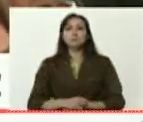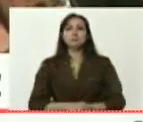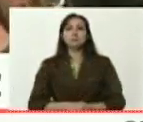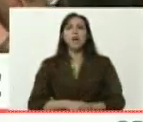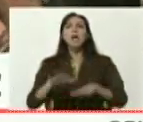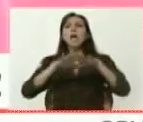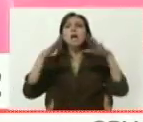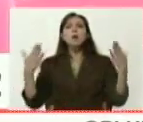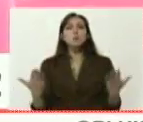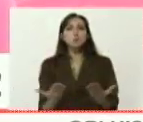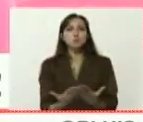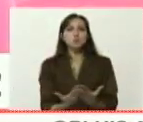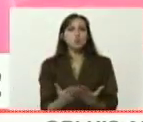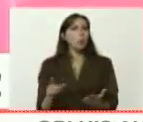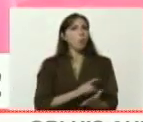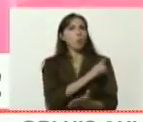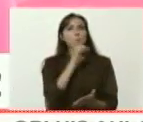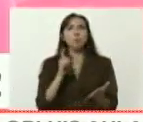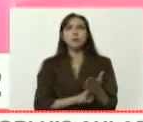mundo entero?